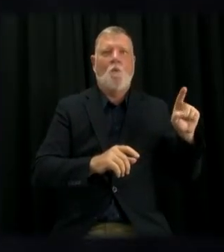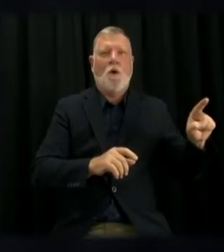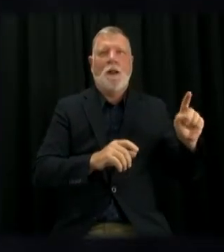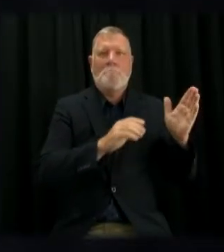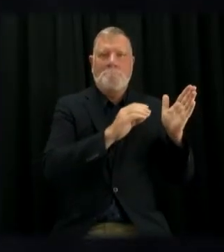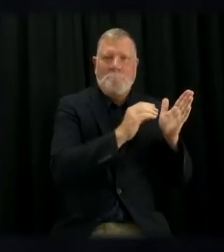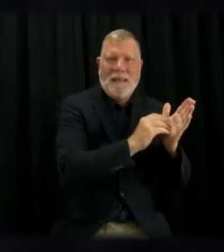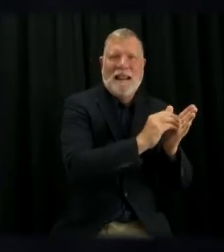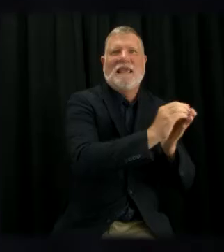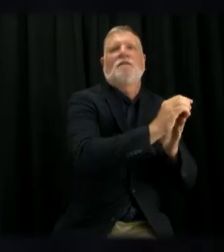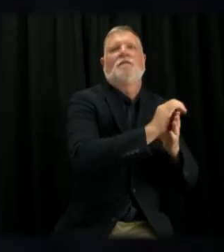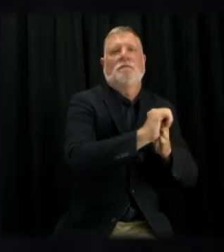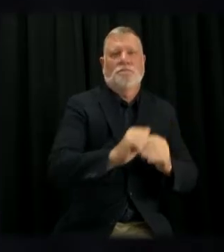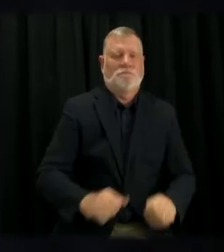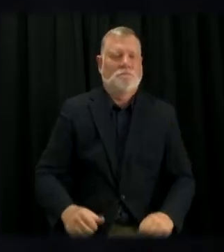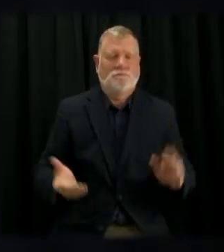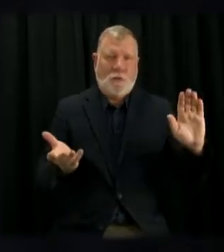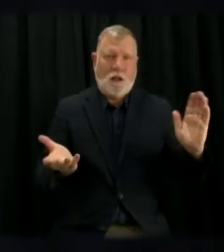1.100 millones.